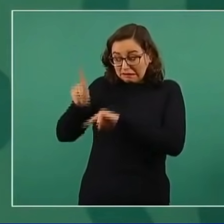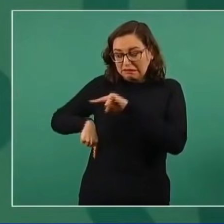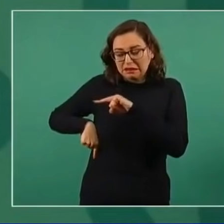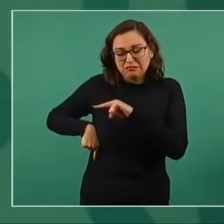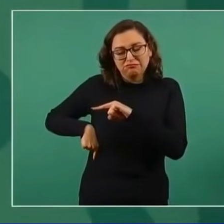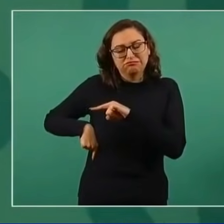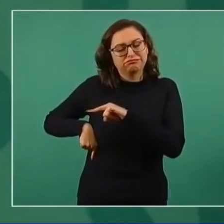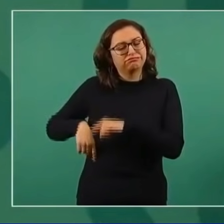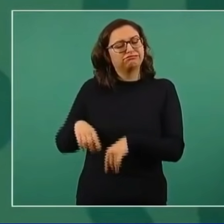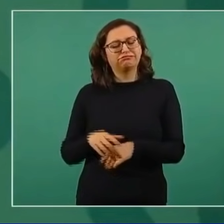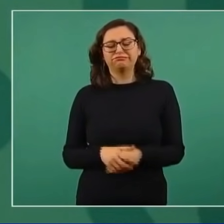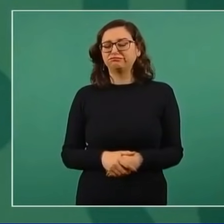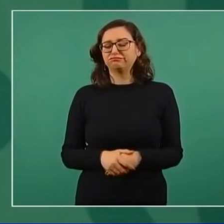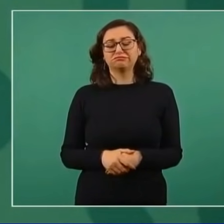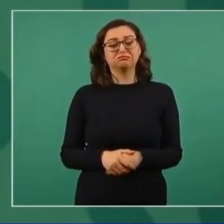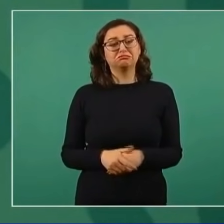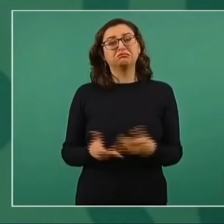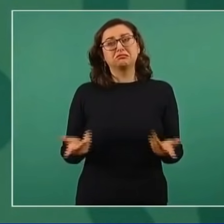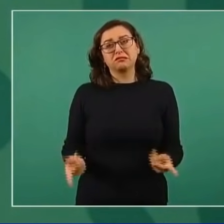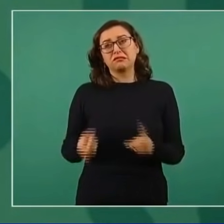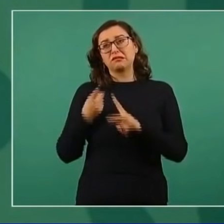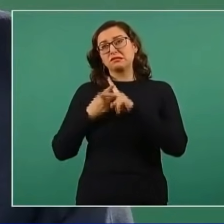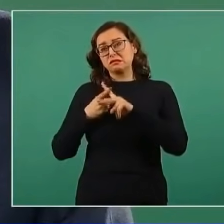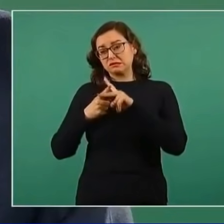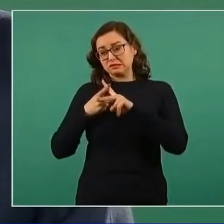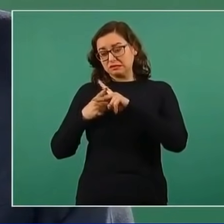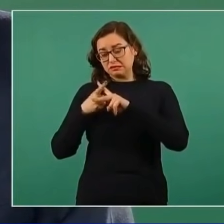proyecciones, se va a necesitar